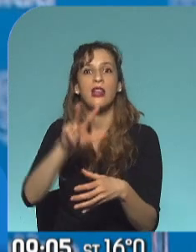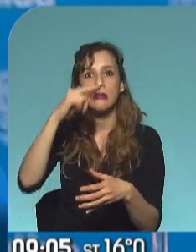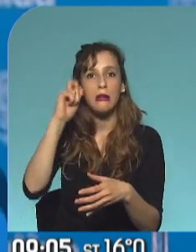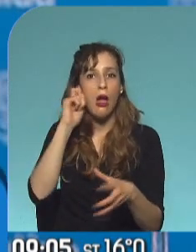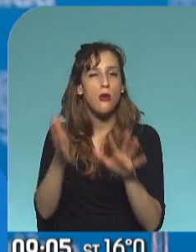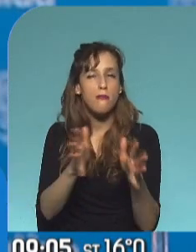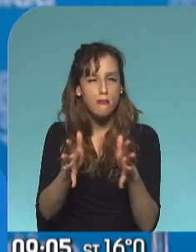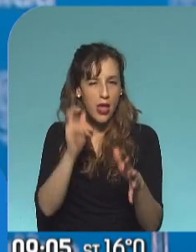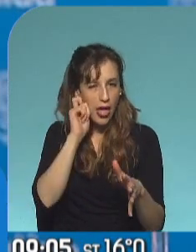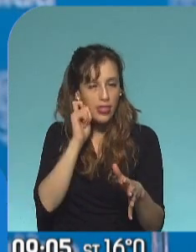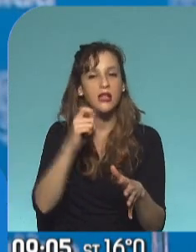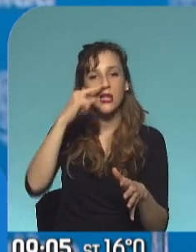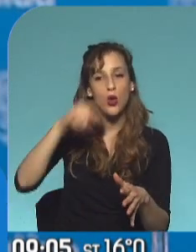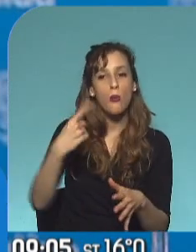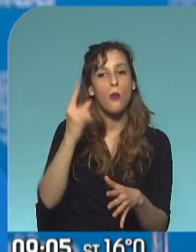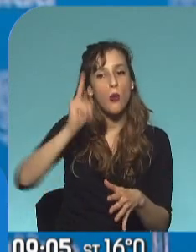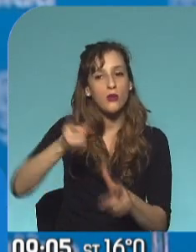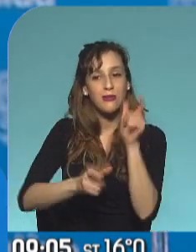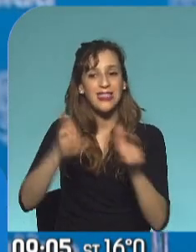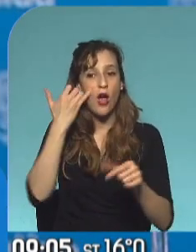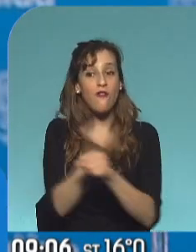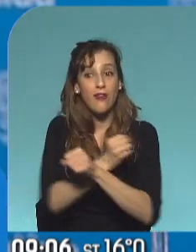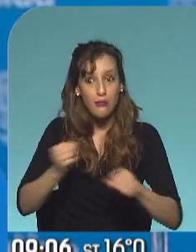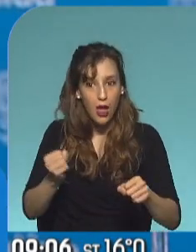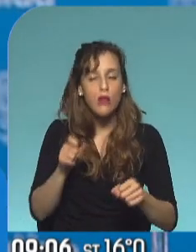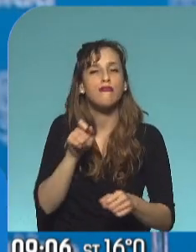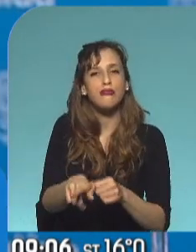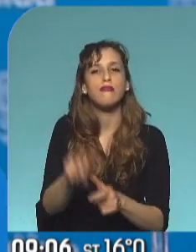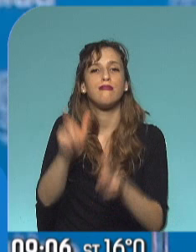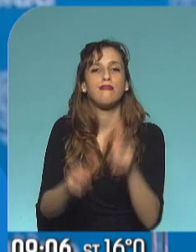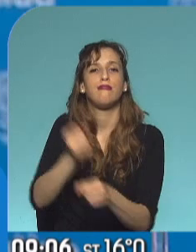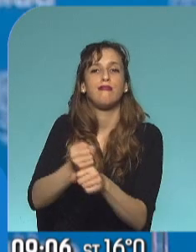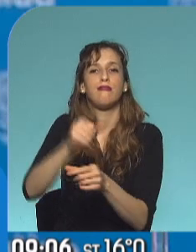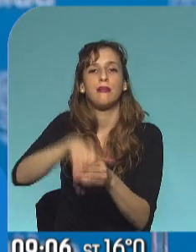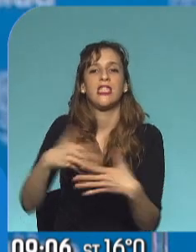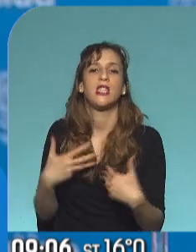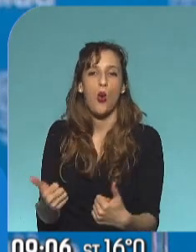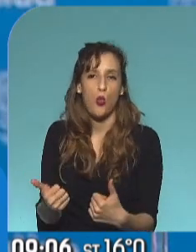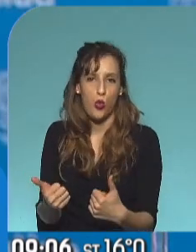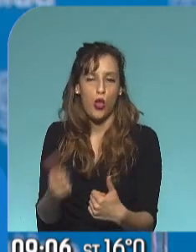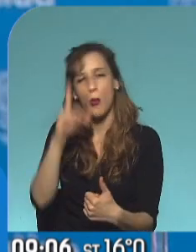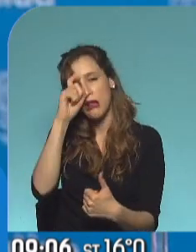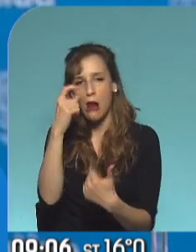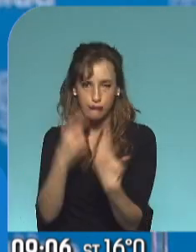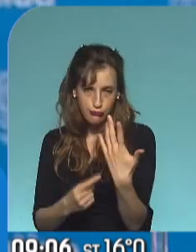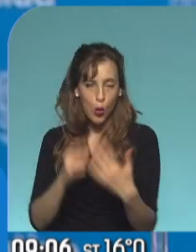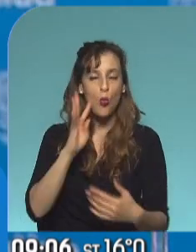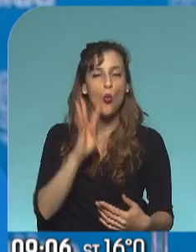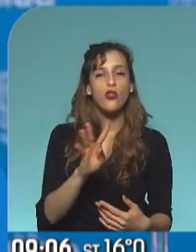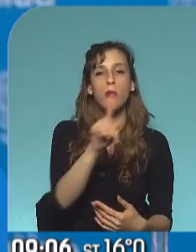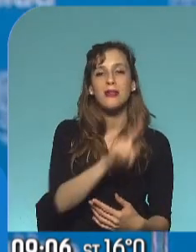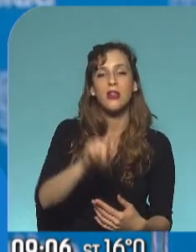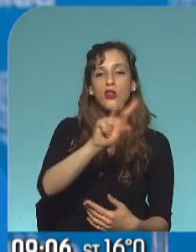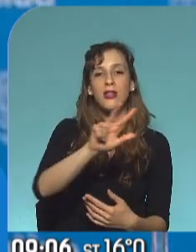y 71 por ciento de los casos confirmados son trabajadores de la salud 4 mil 135 son las